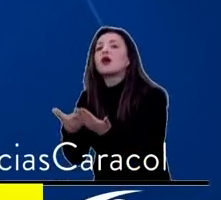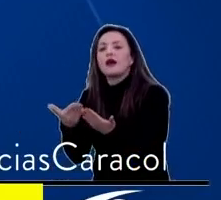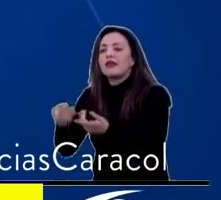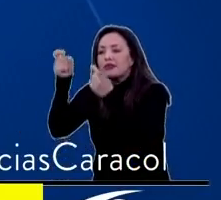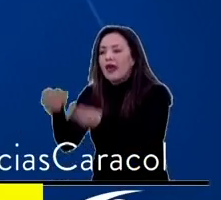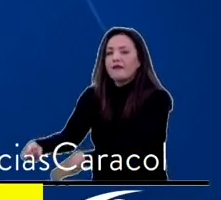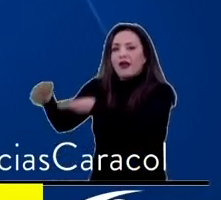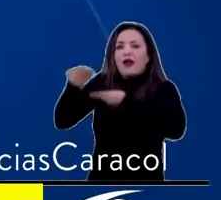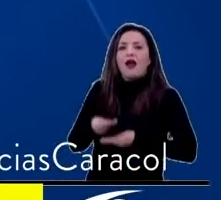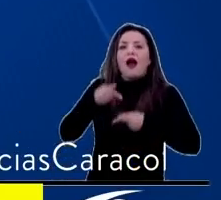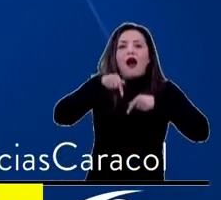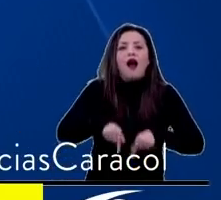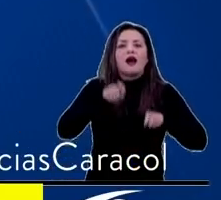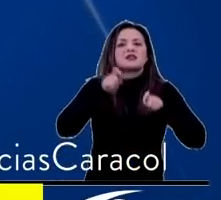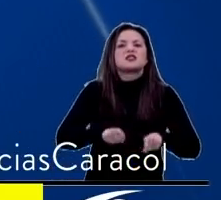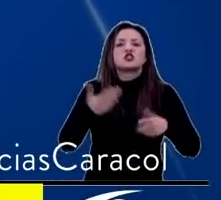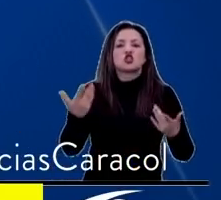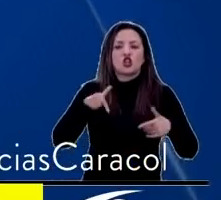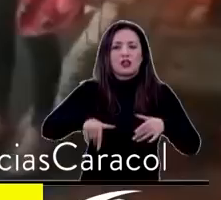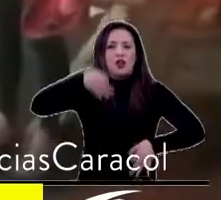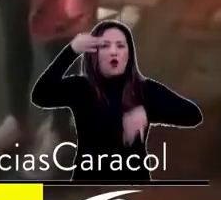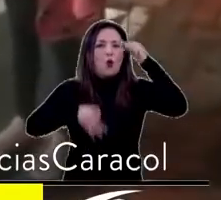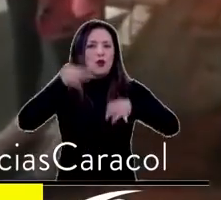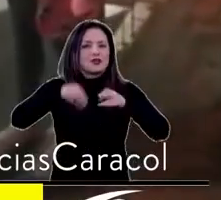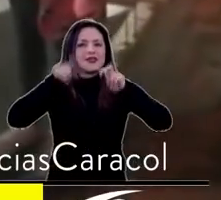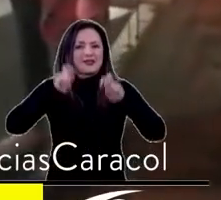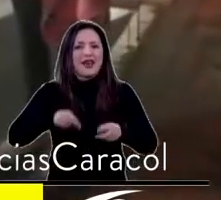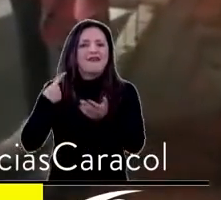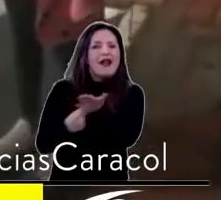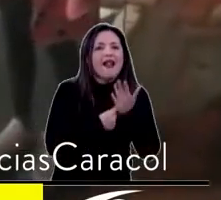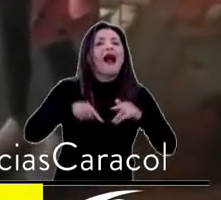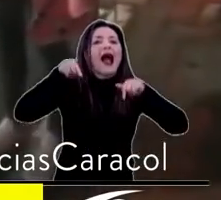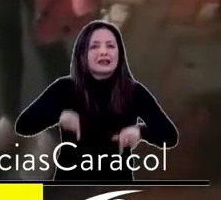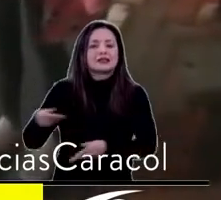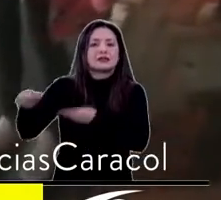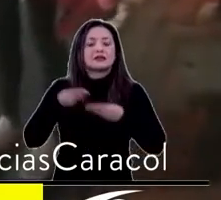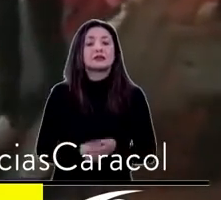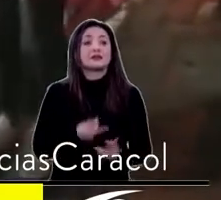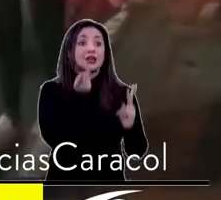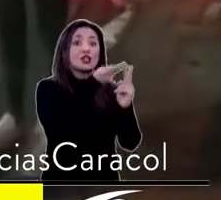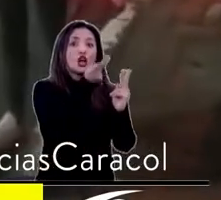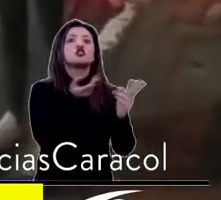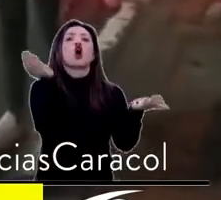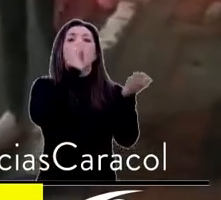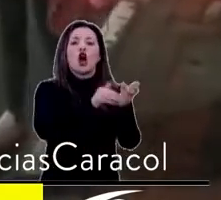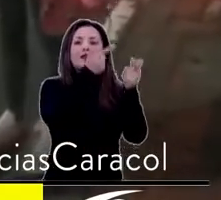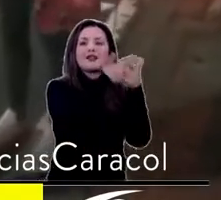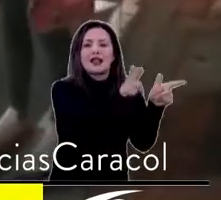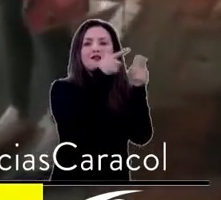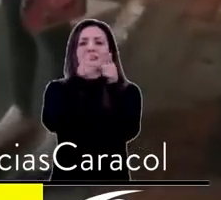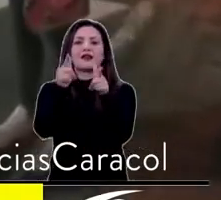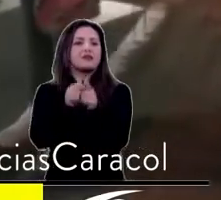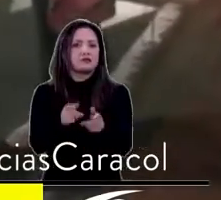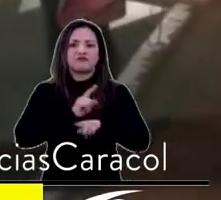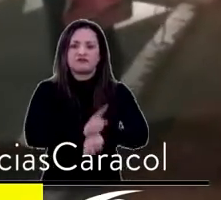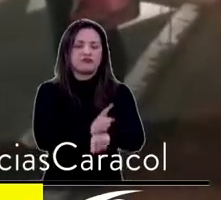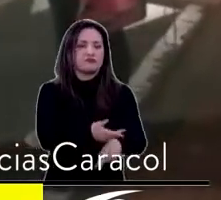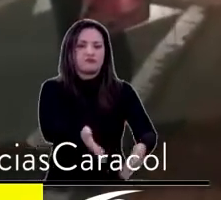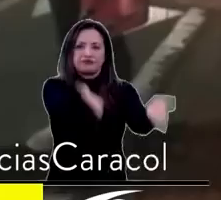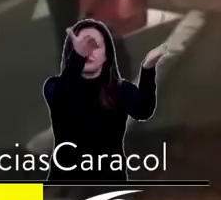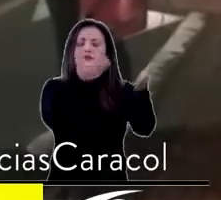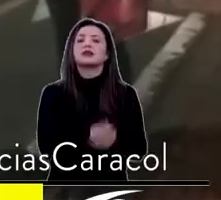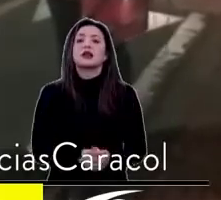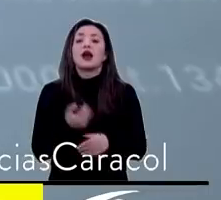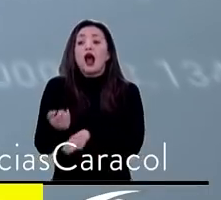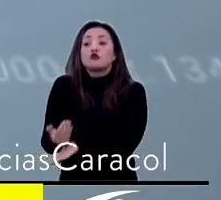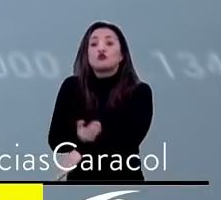deben aportar es en los estrados judiciales. Carolina Galván y Nilson Díaz recobraron su libertad de manera inmediata. Hace unos